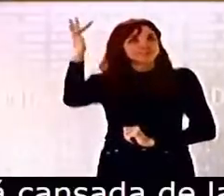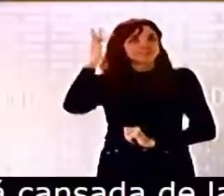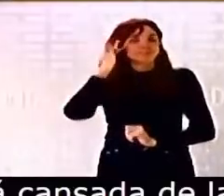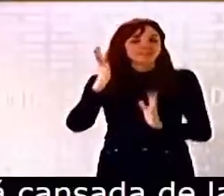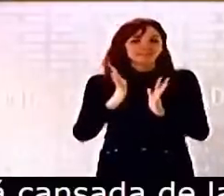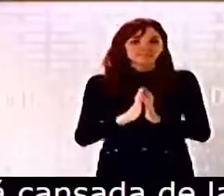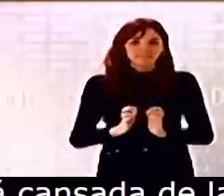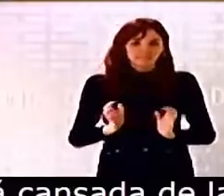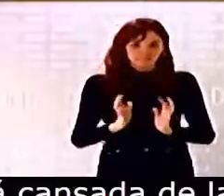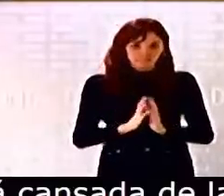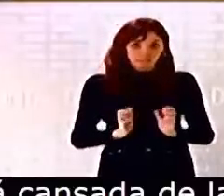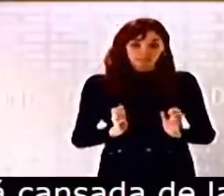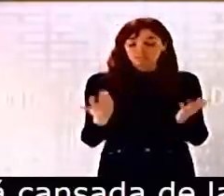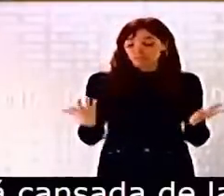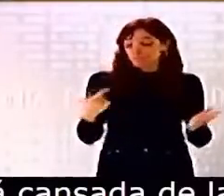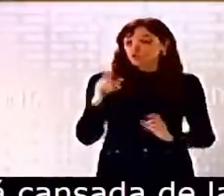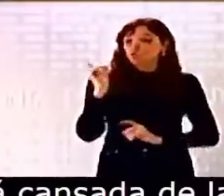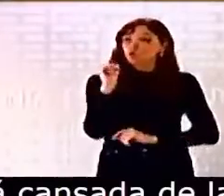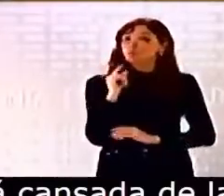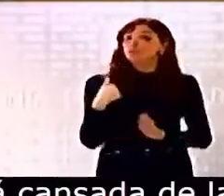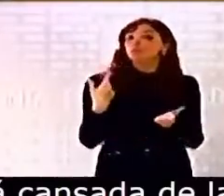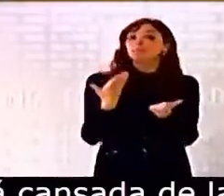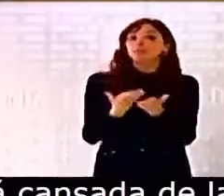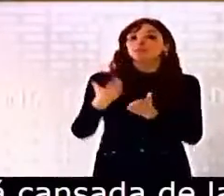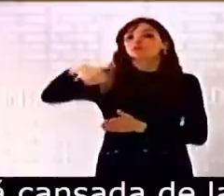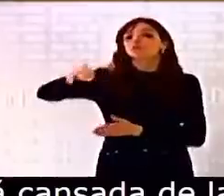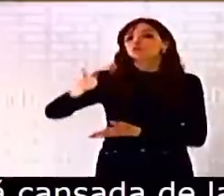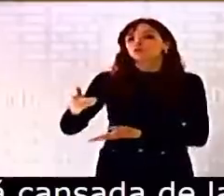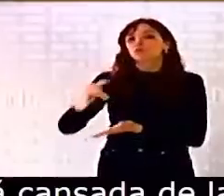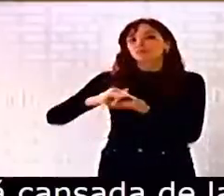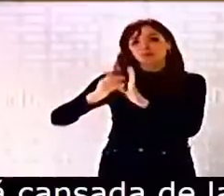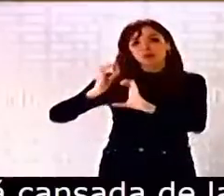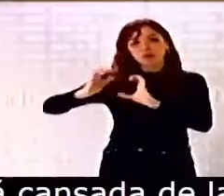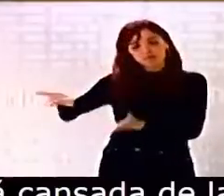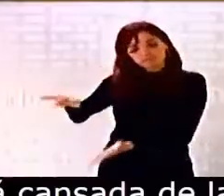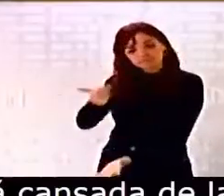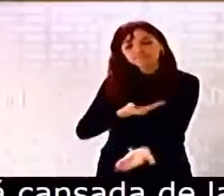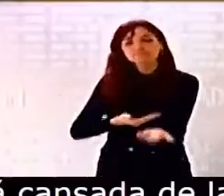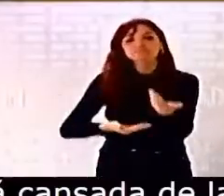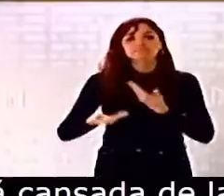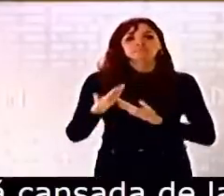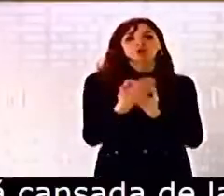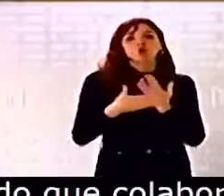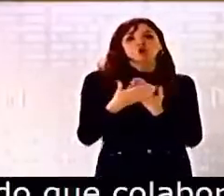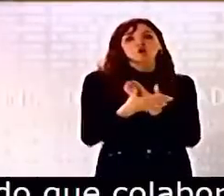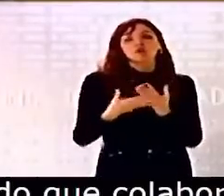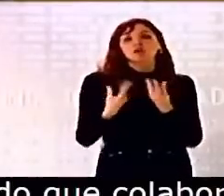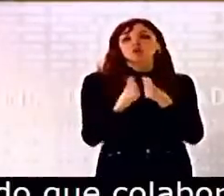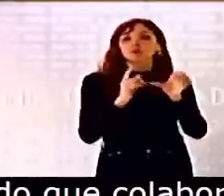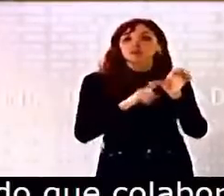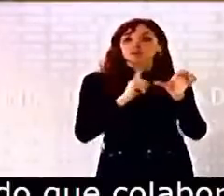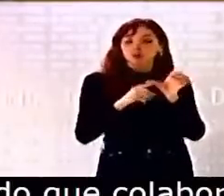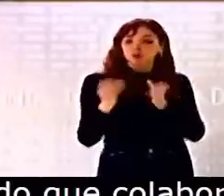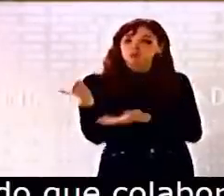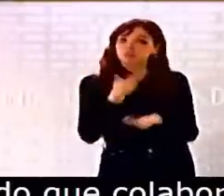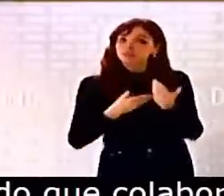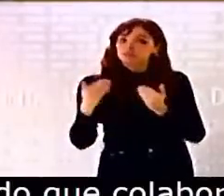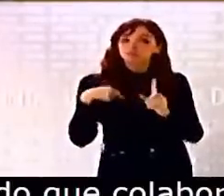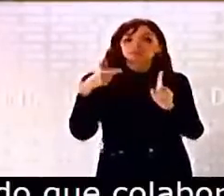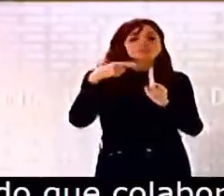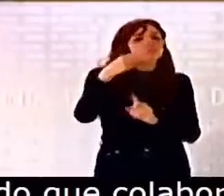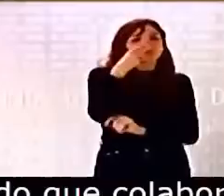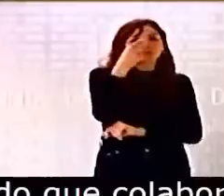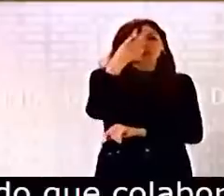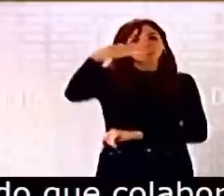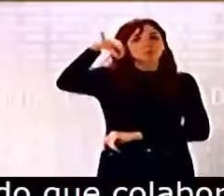Solamente les pido que colaboren con el Gobierno de la Junta de Extremadura, que el único interés que